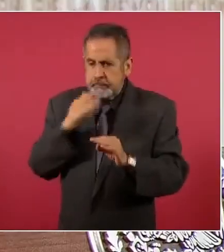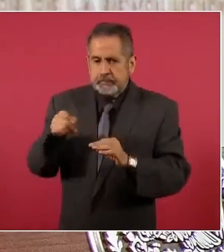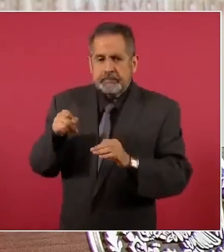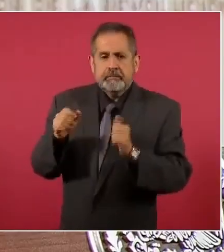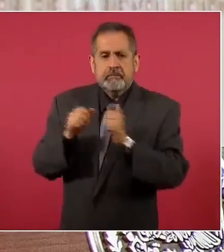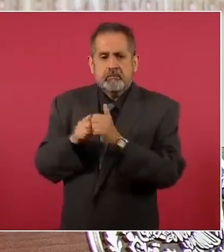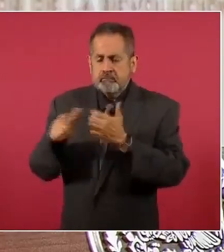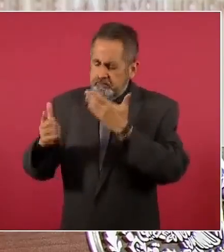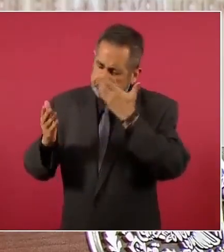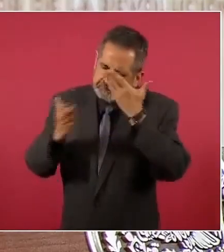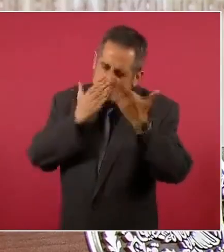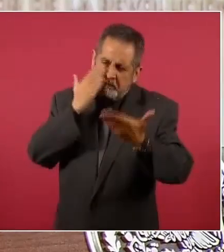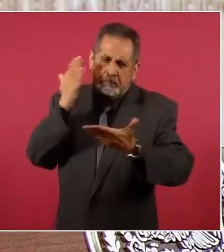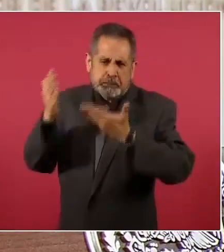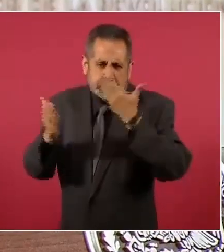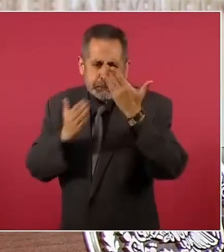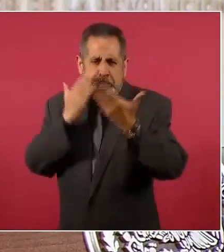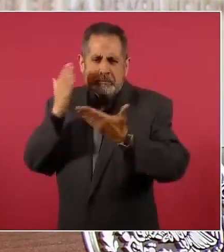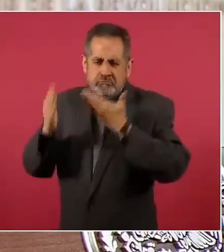y con el estudio